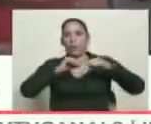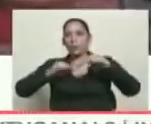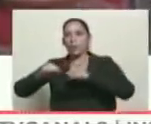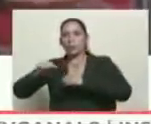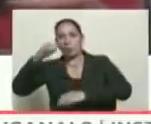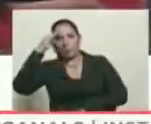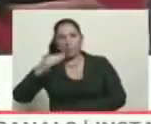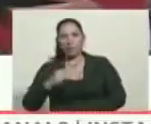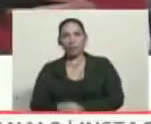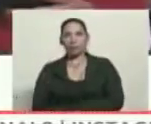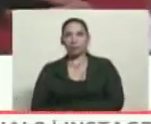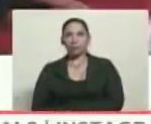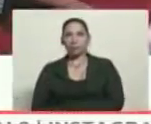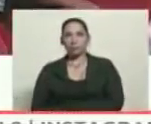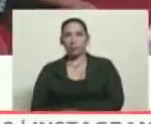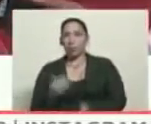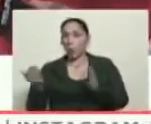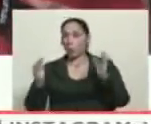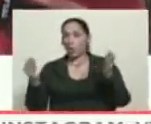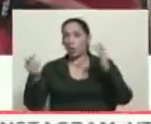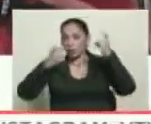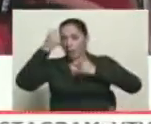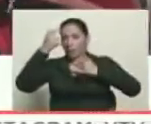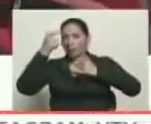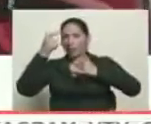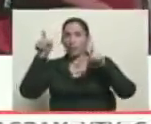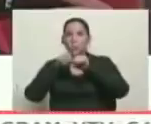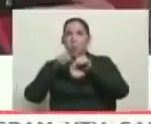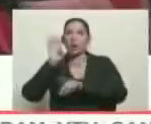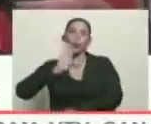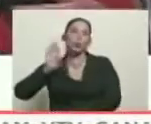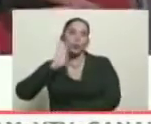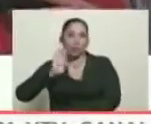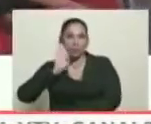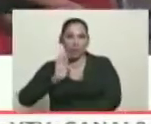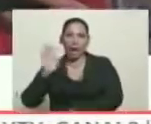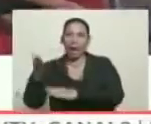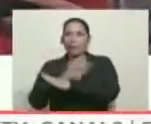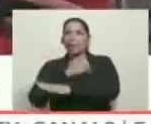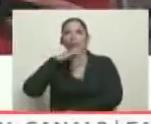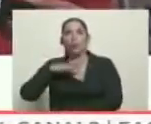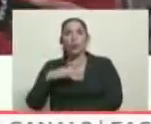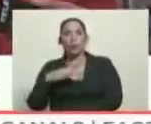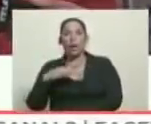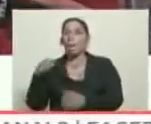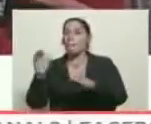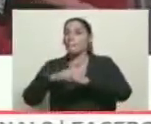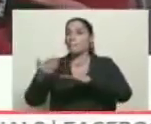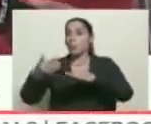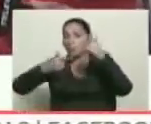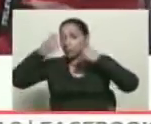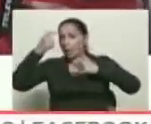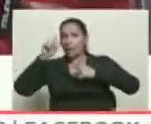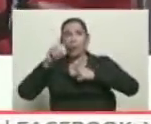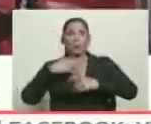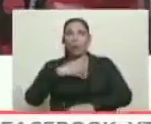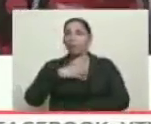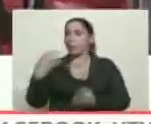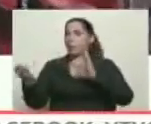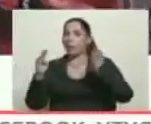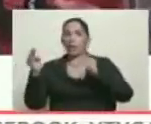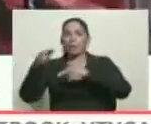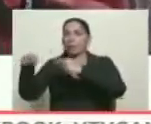de ellos? Compararlos con Chávez es una grosería ante la historia, porque con Chávez no se puede comparar ninguno de ellos, pero es una